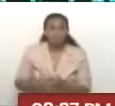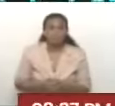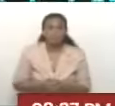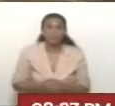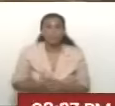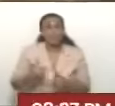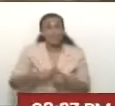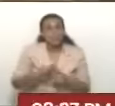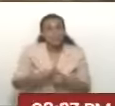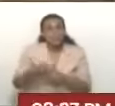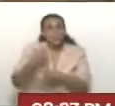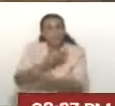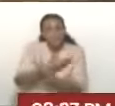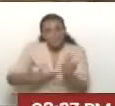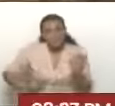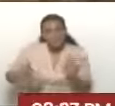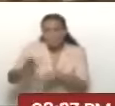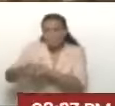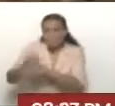Entonces, fíjese, presidente.